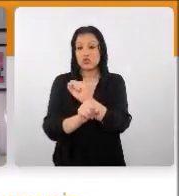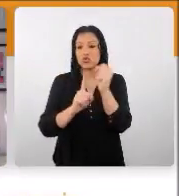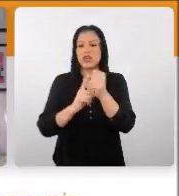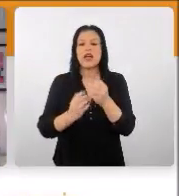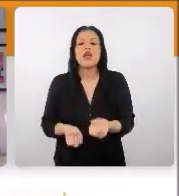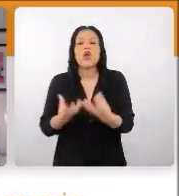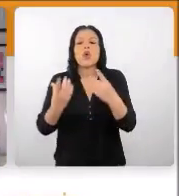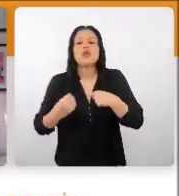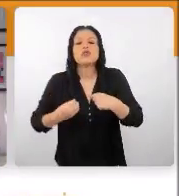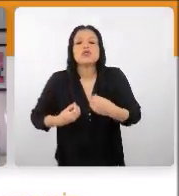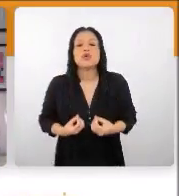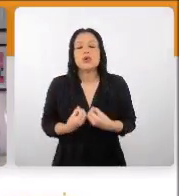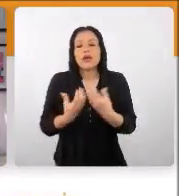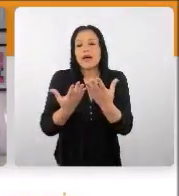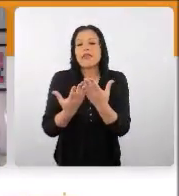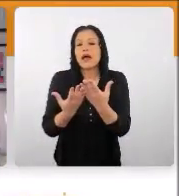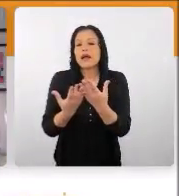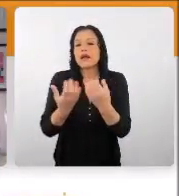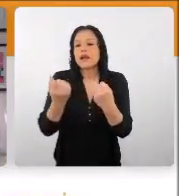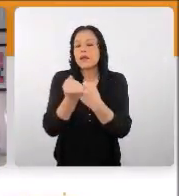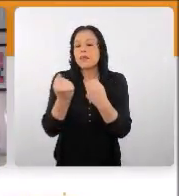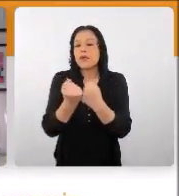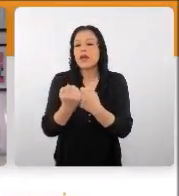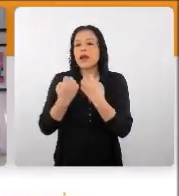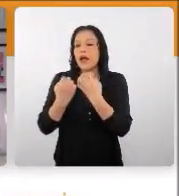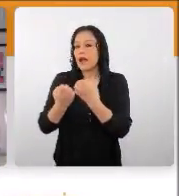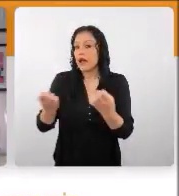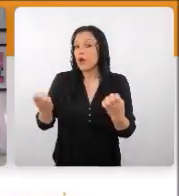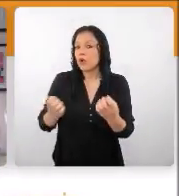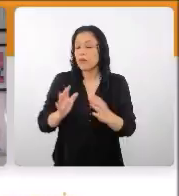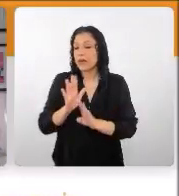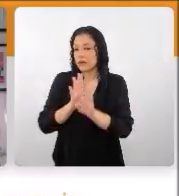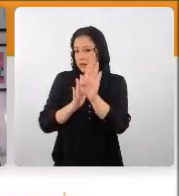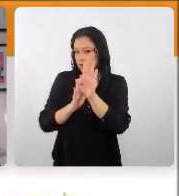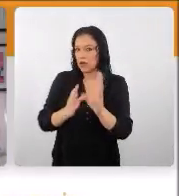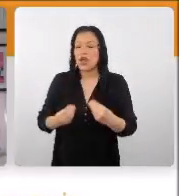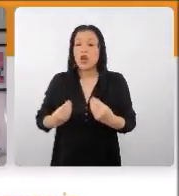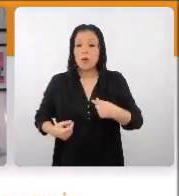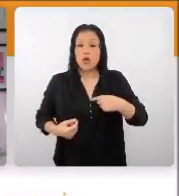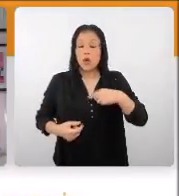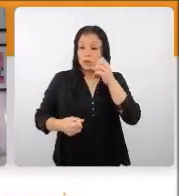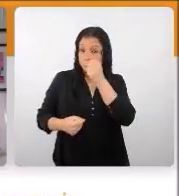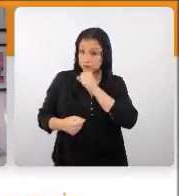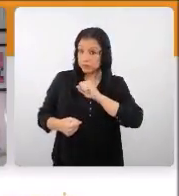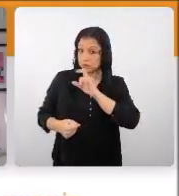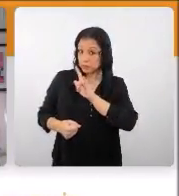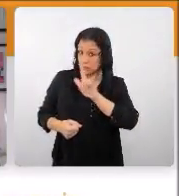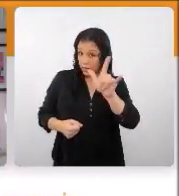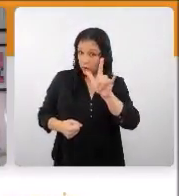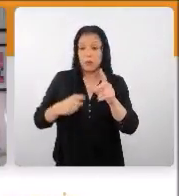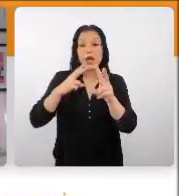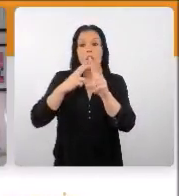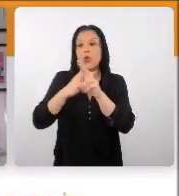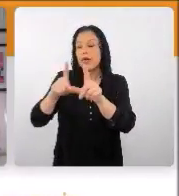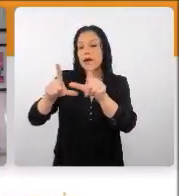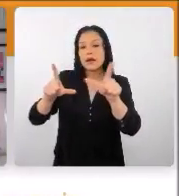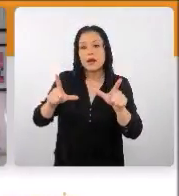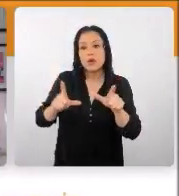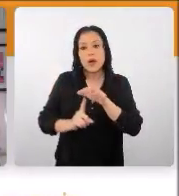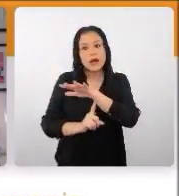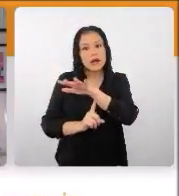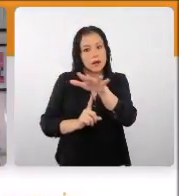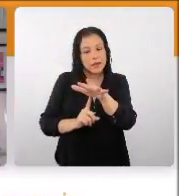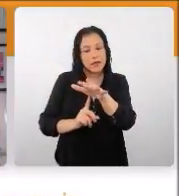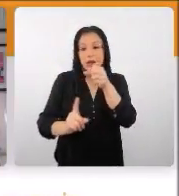voy a aportar a la economía local, de cómo yo voy a viajar y voy a cuidar el destino, ¿sí?